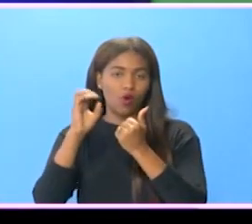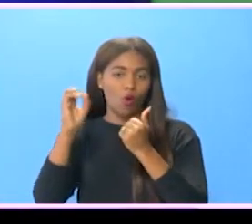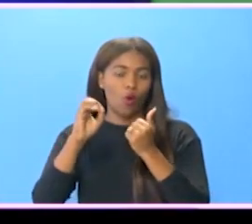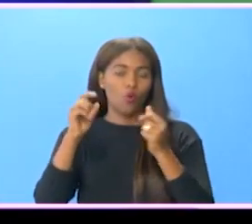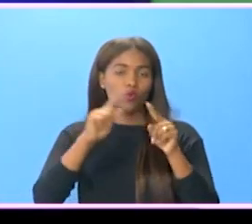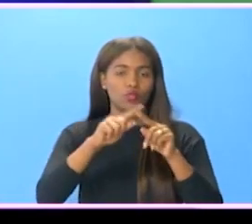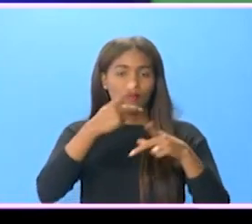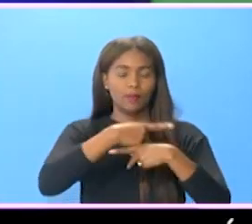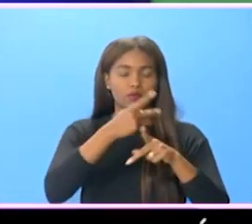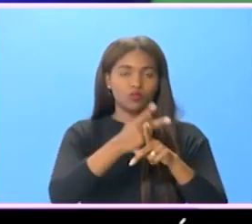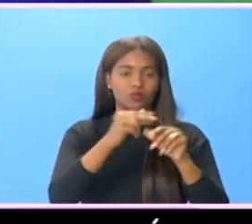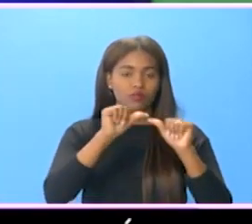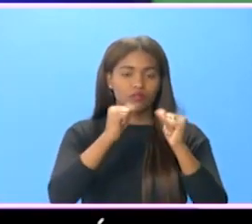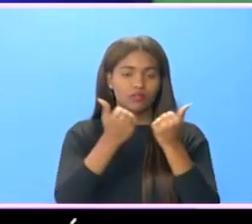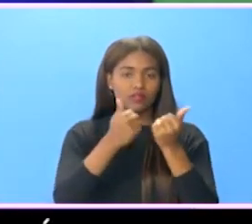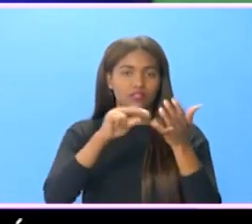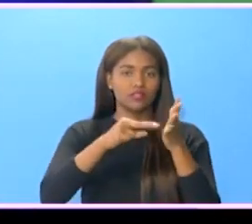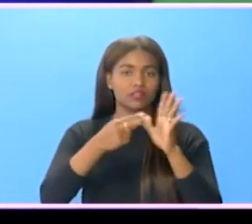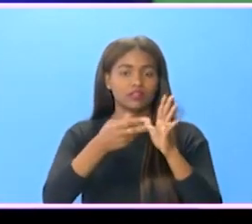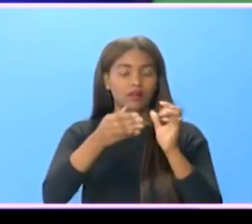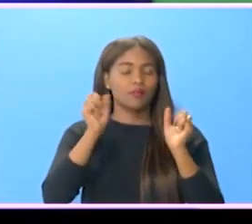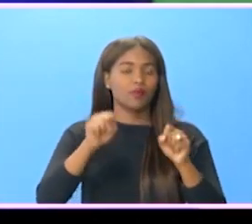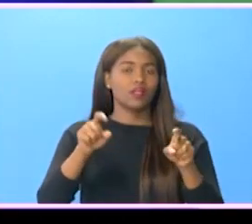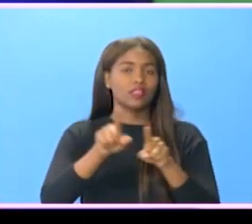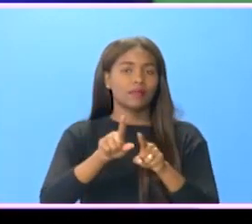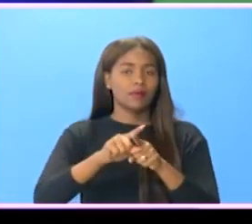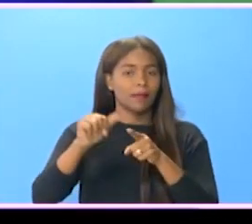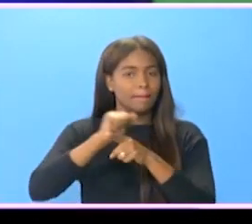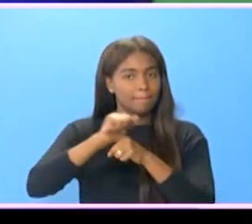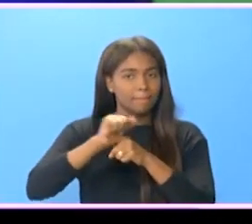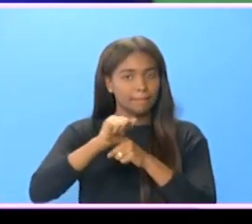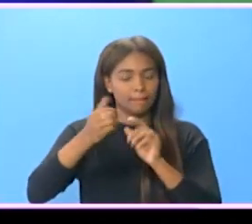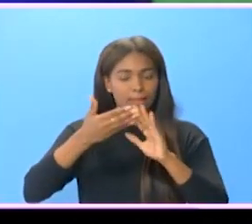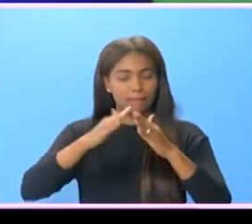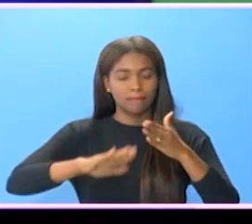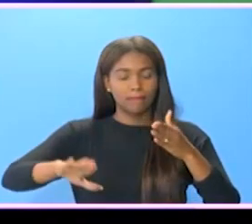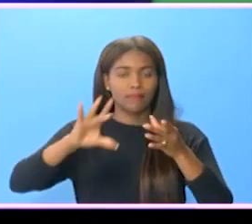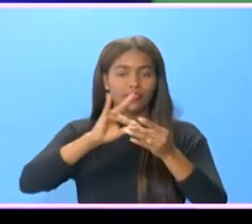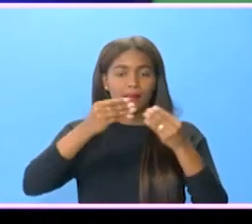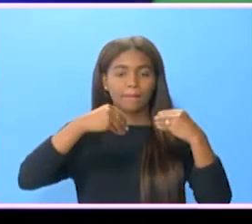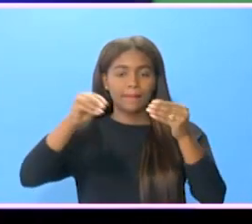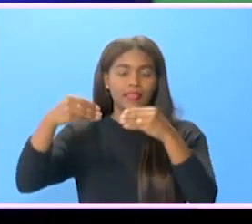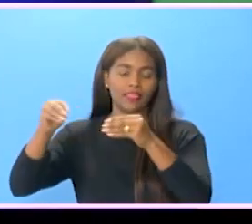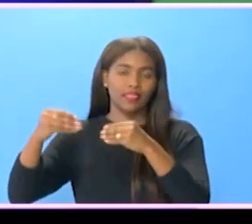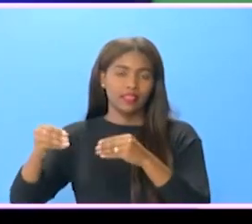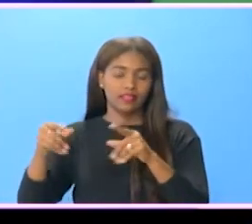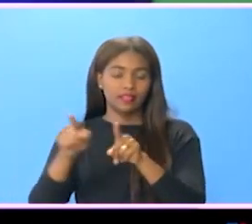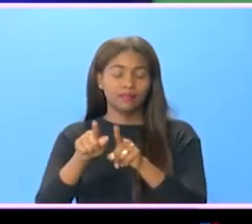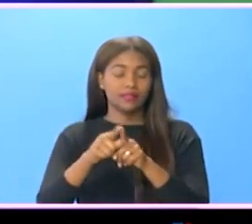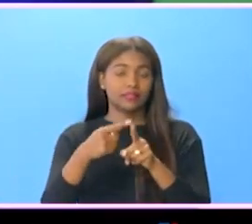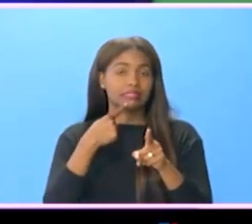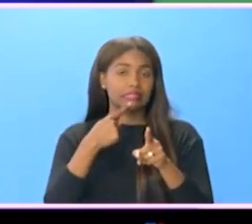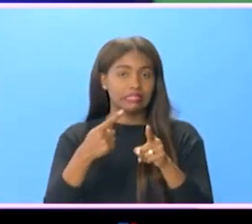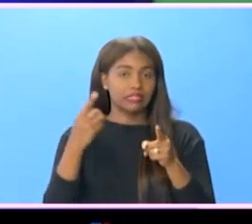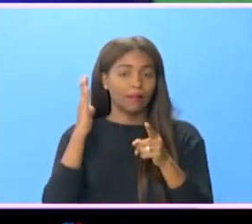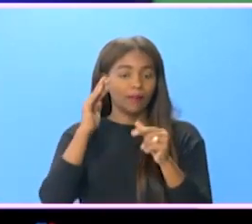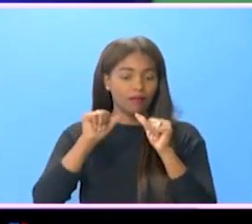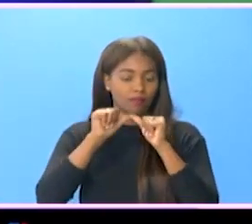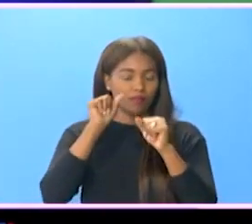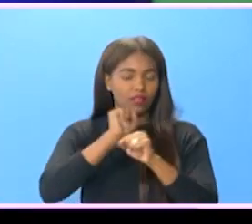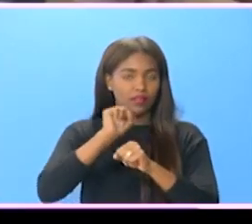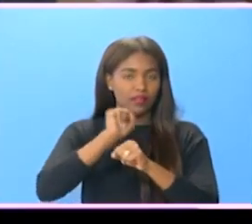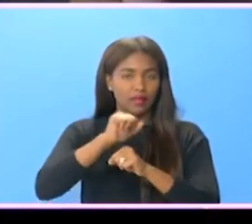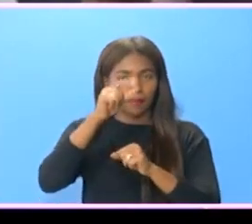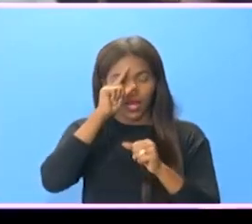asociación de productores, lo que también podría practicarse en el sector detallista. Adelantó que se está trabajando